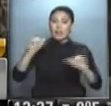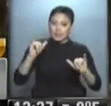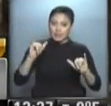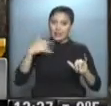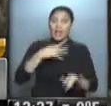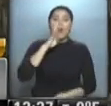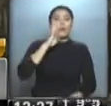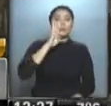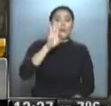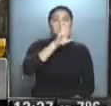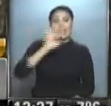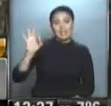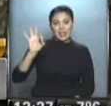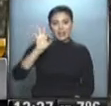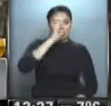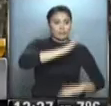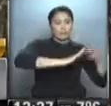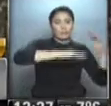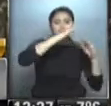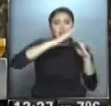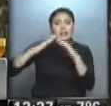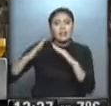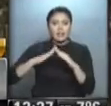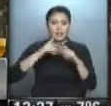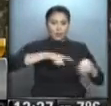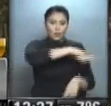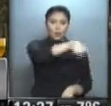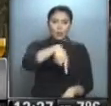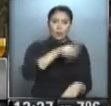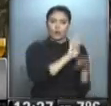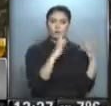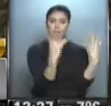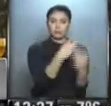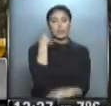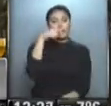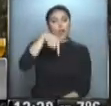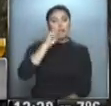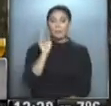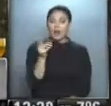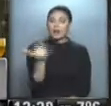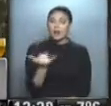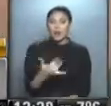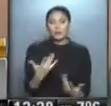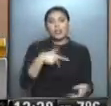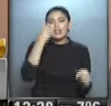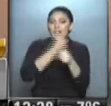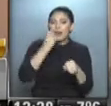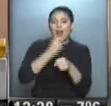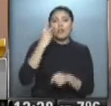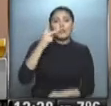además que hay 4.500 estructuras, entre ellas viviendas y establos, que están en peligro. Están trabajando en este